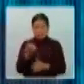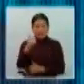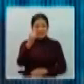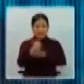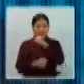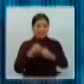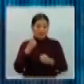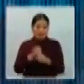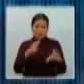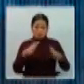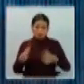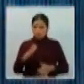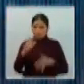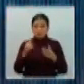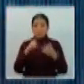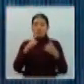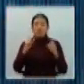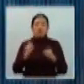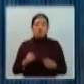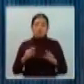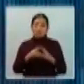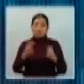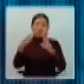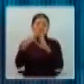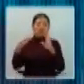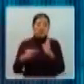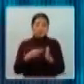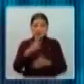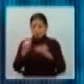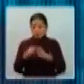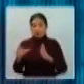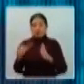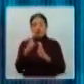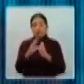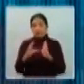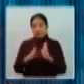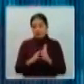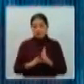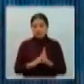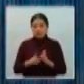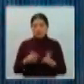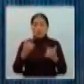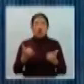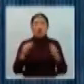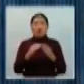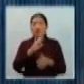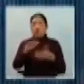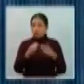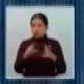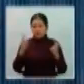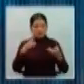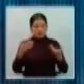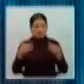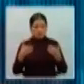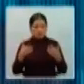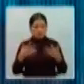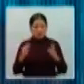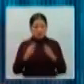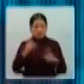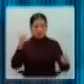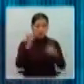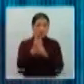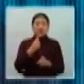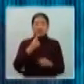como dicen aproximadamente, las reglas de un censo para que así se tenga todo programado. Y no vaya a